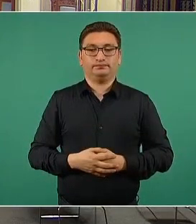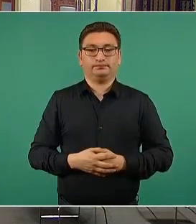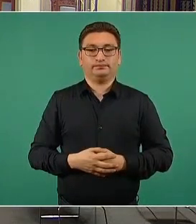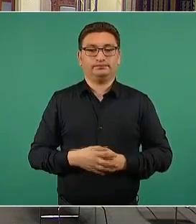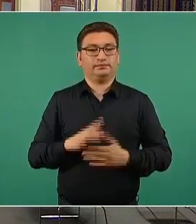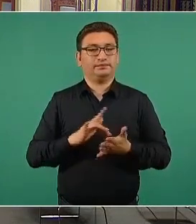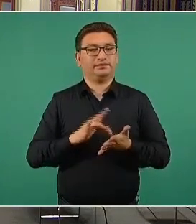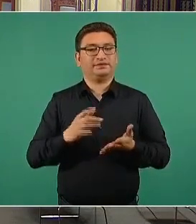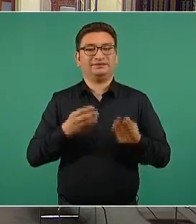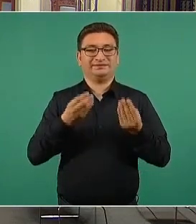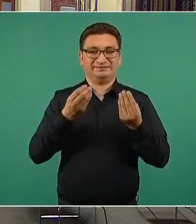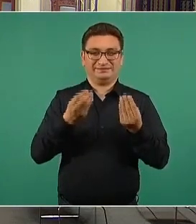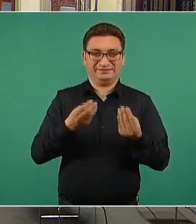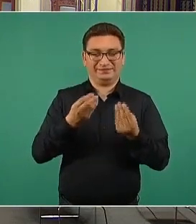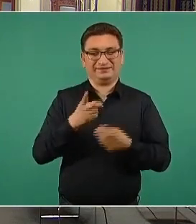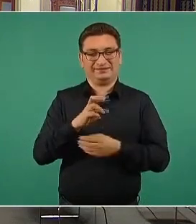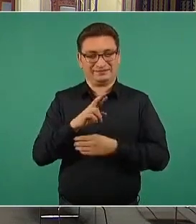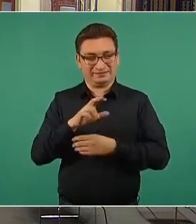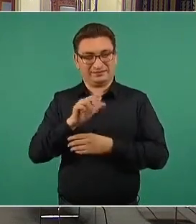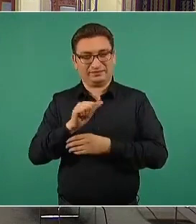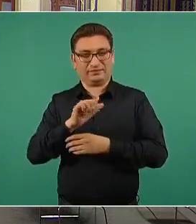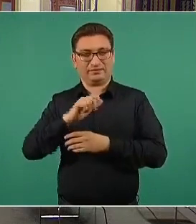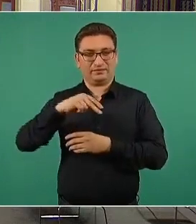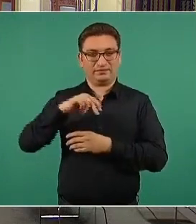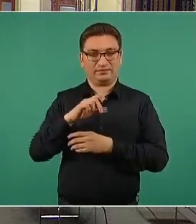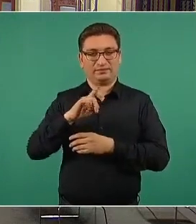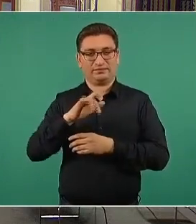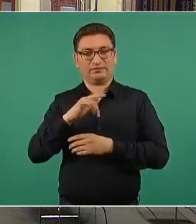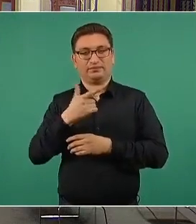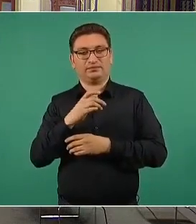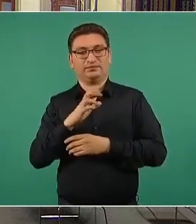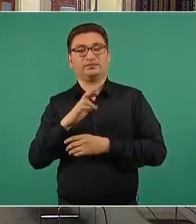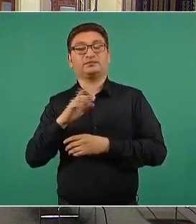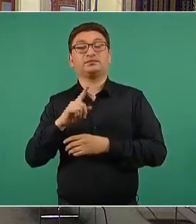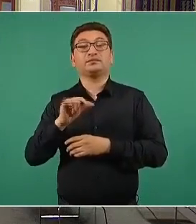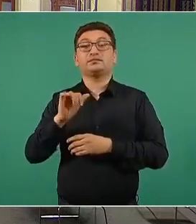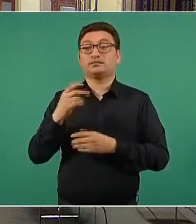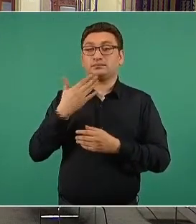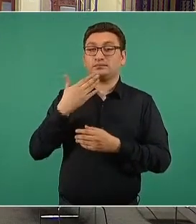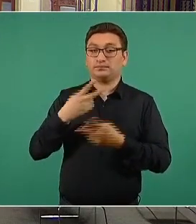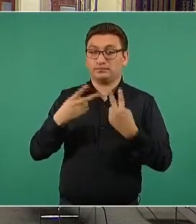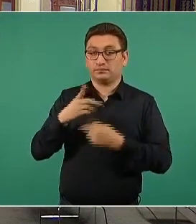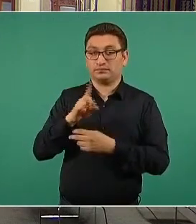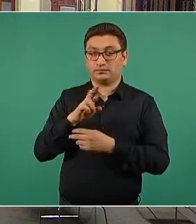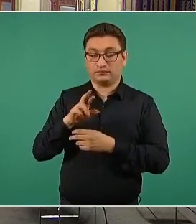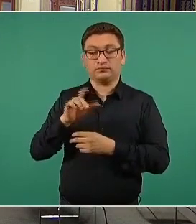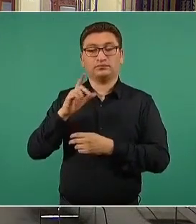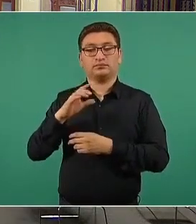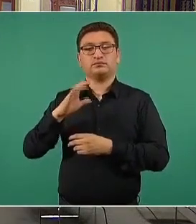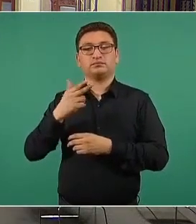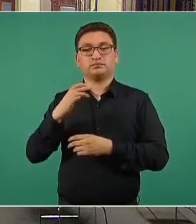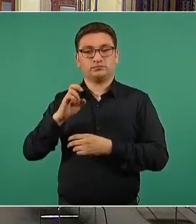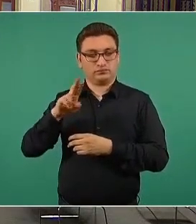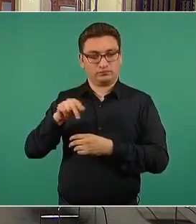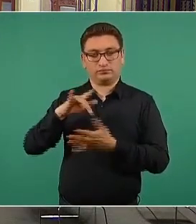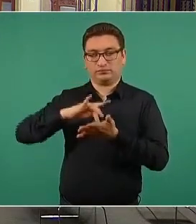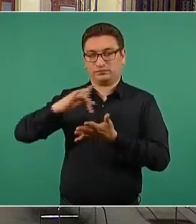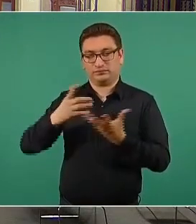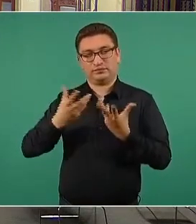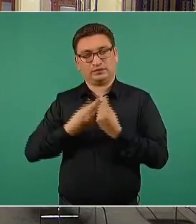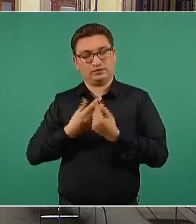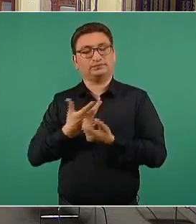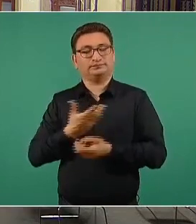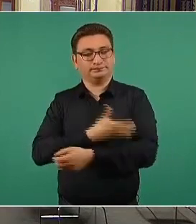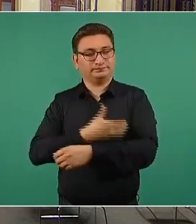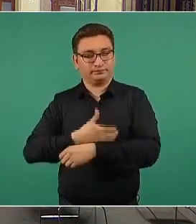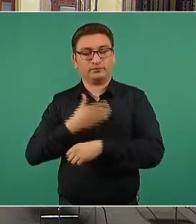Muchas gracias, doctora Ana de la Garza. Bienvenido, doctor Chacón. Muchas gracias por acompañarnos.